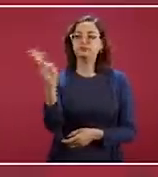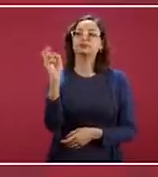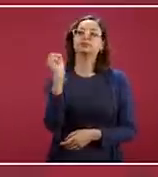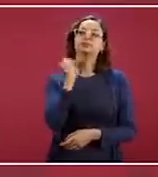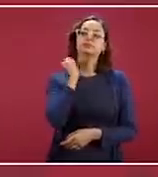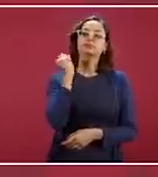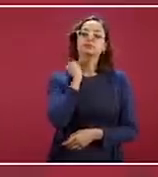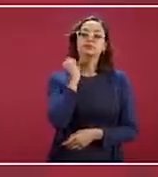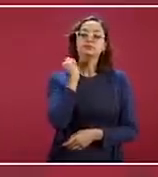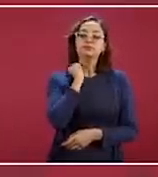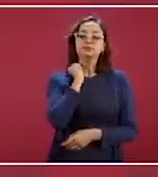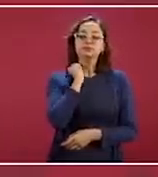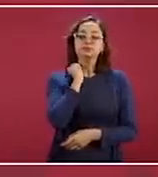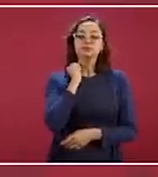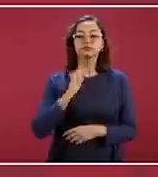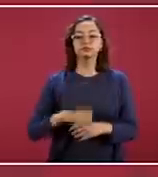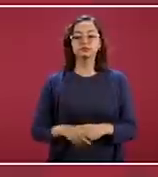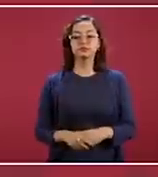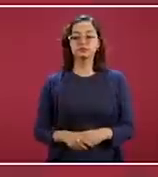de gente